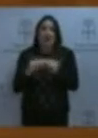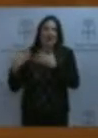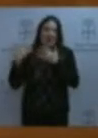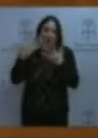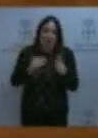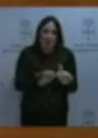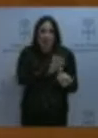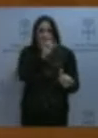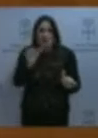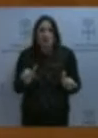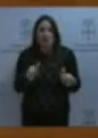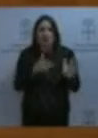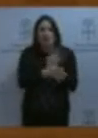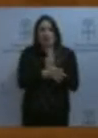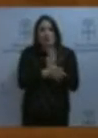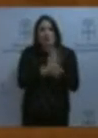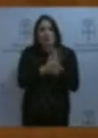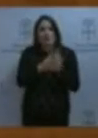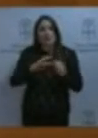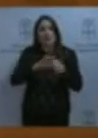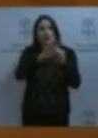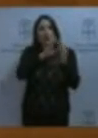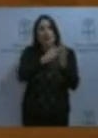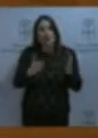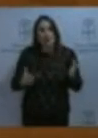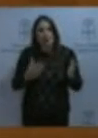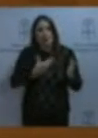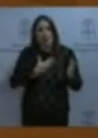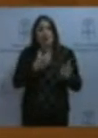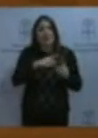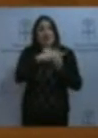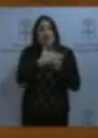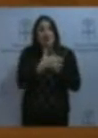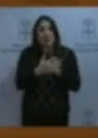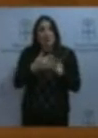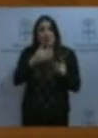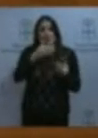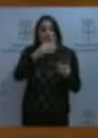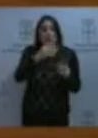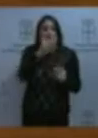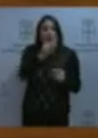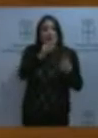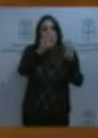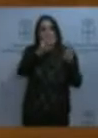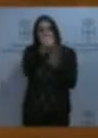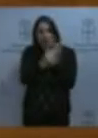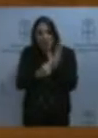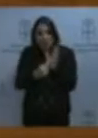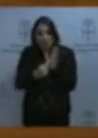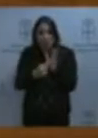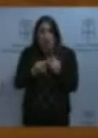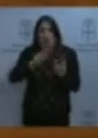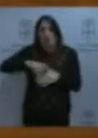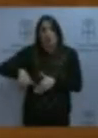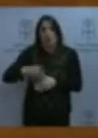descoordinación respecto a los catálogos urbanísticos municipales, una situación a la que se suma que aún a día de hoy el volcado de datos de estos últimos en un